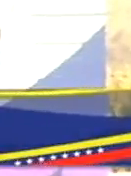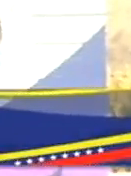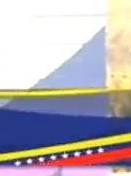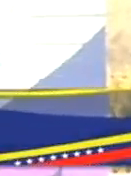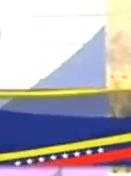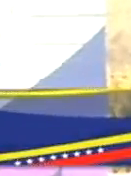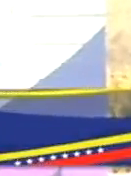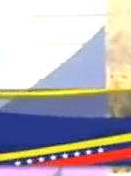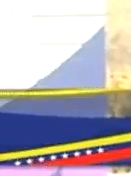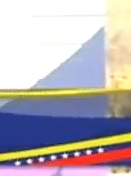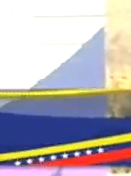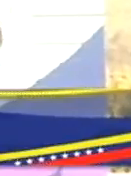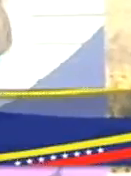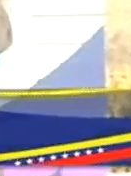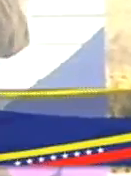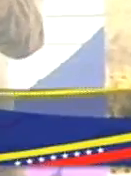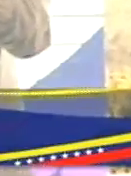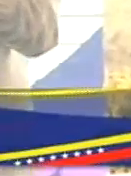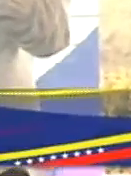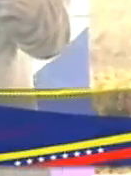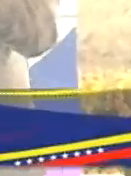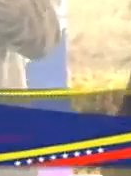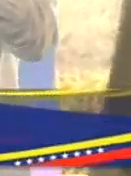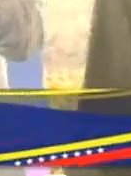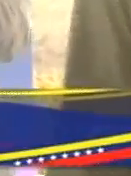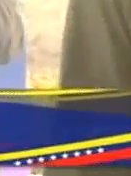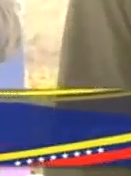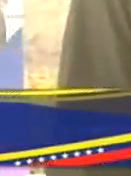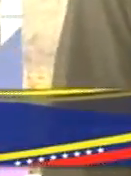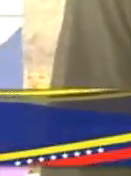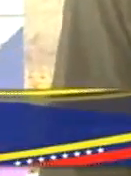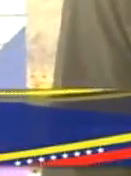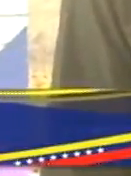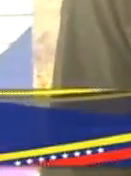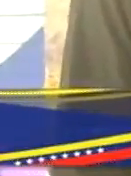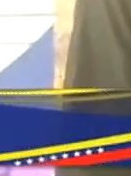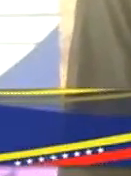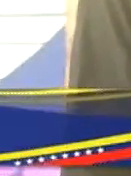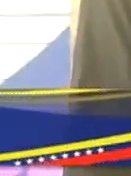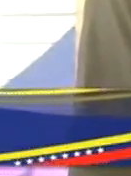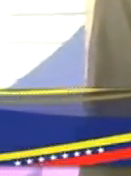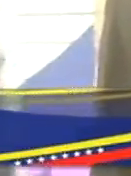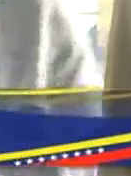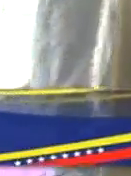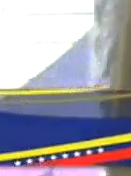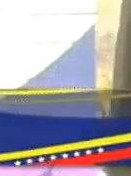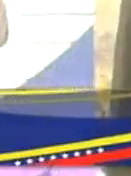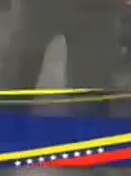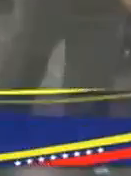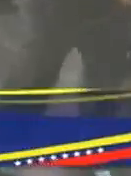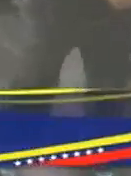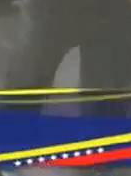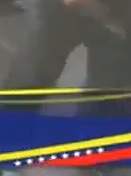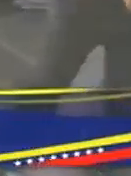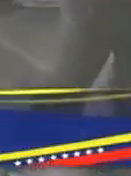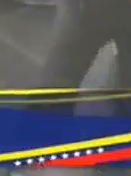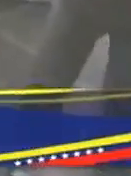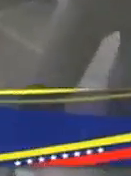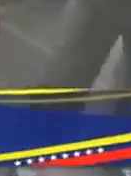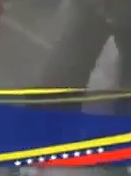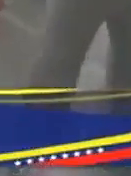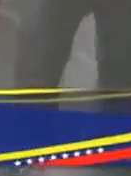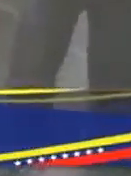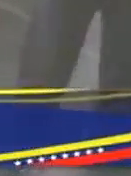estuvo enmarcado en la conmemoración de dos fechas bastante importantes y significativas para nuestro país: la conmemoración de los